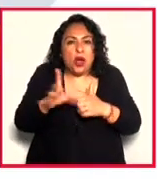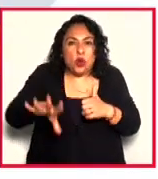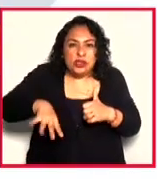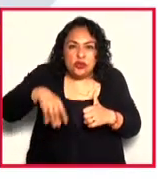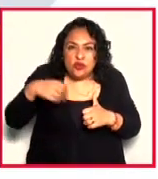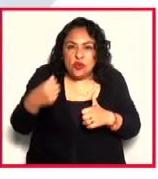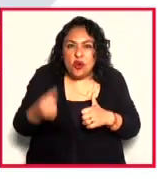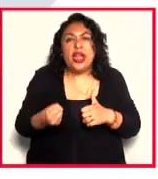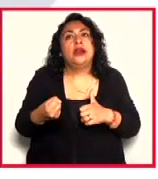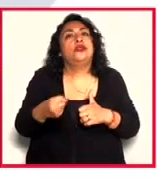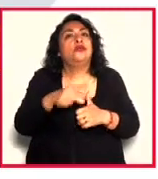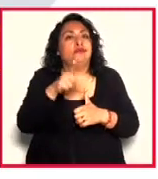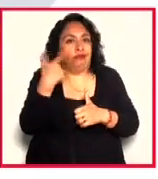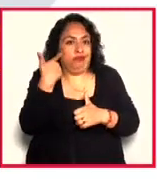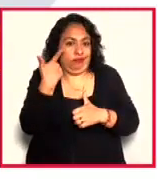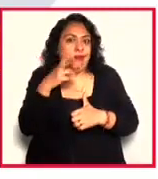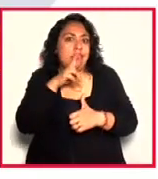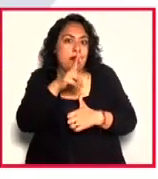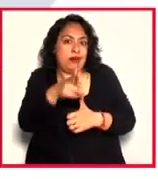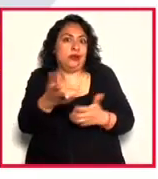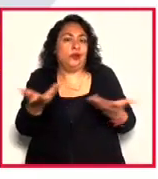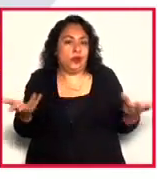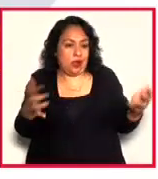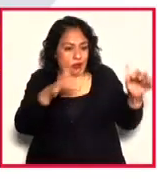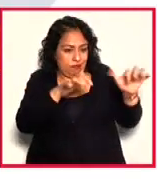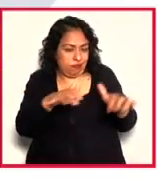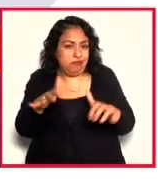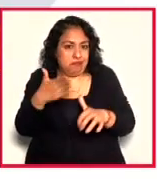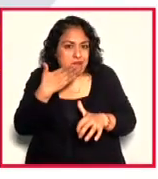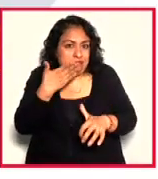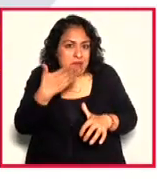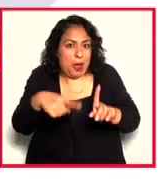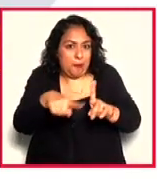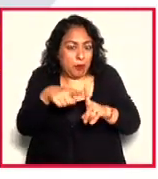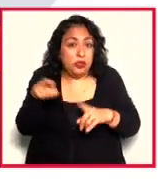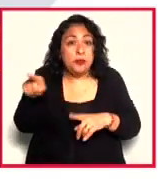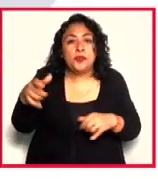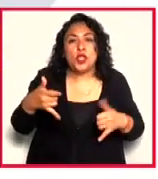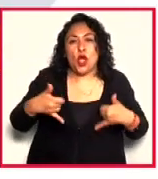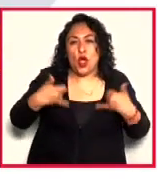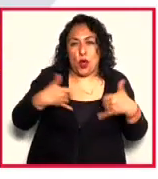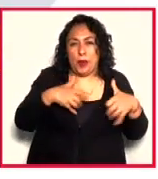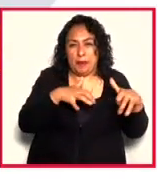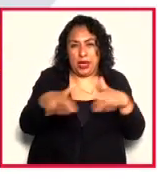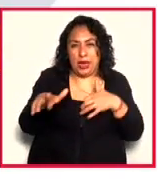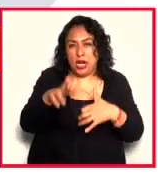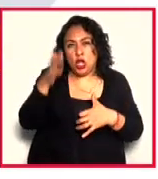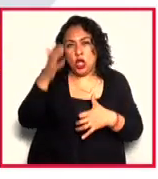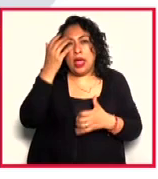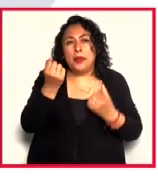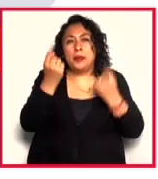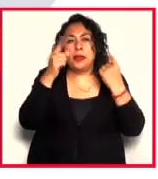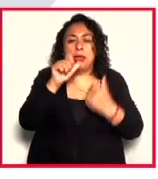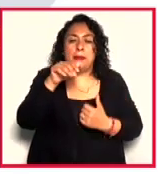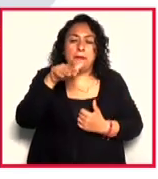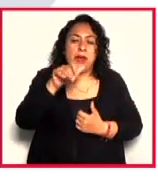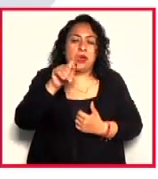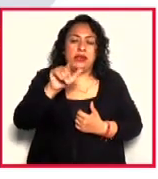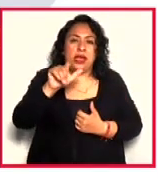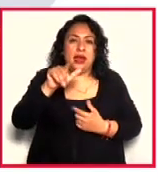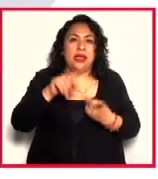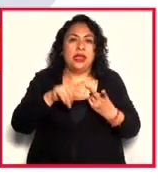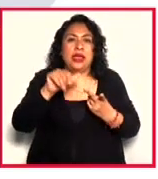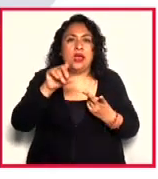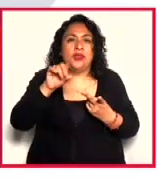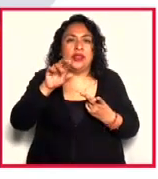estaba teniendo algo bueno. Este joven pianista se reconoce admirador de Marta Argerich y András